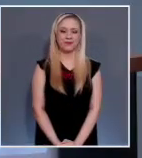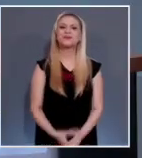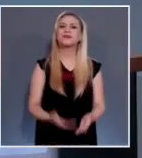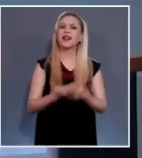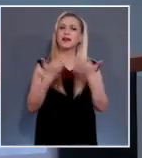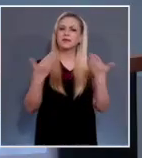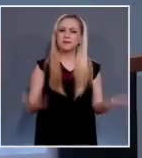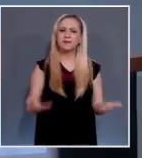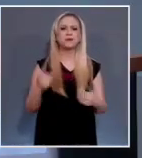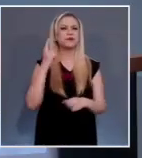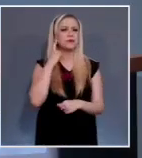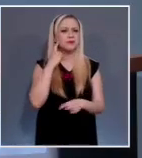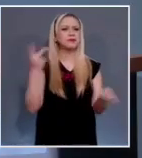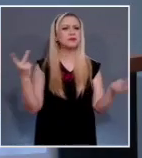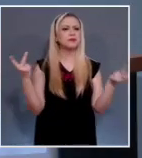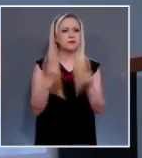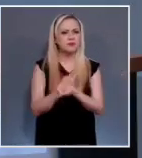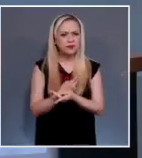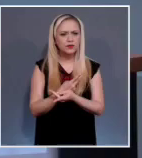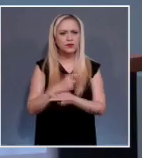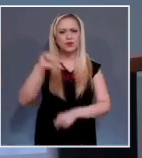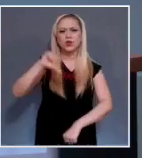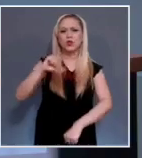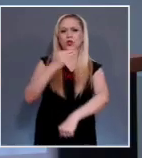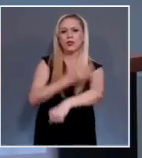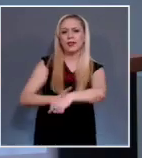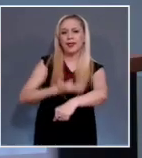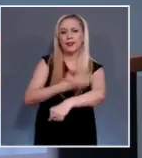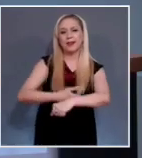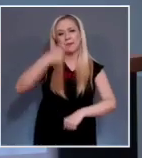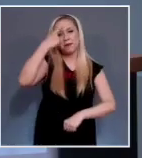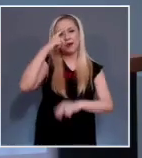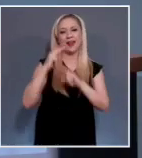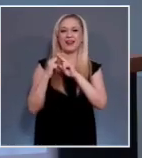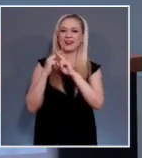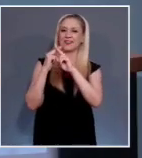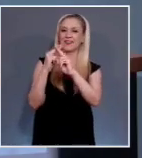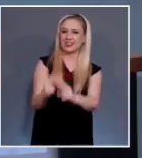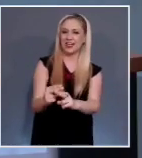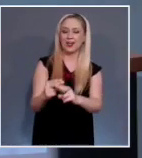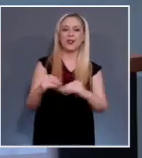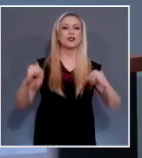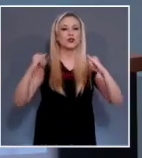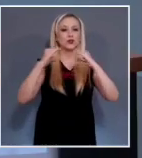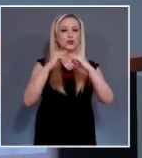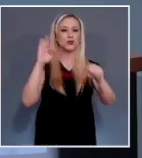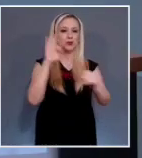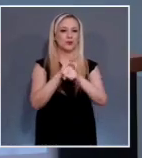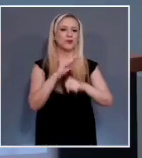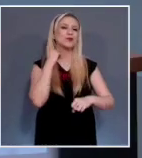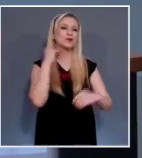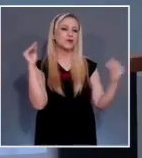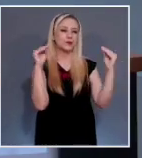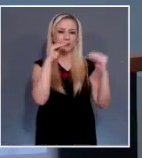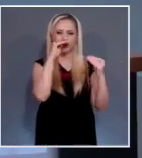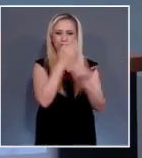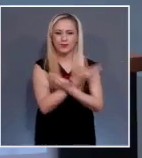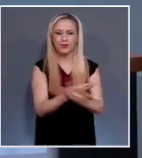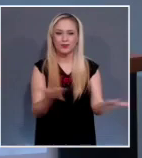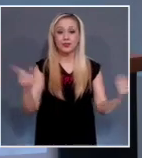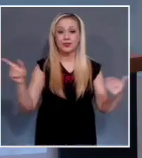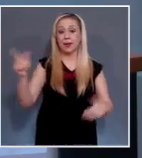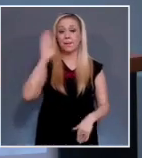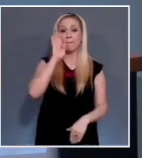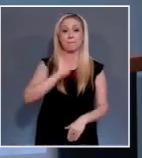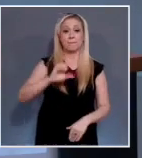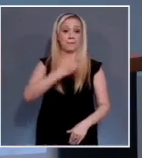que ocurrió esta tarde en el marco del aniversario de la Defensoría Pública Federal. La ministra presidenta Norma Lucía Piña Hernández llamó